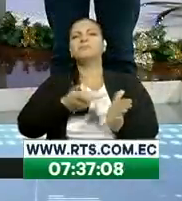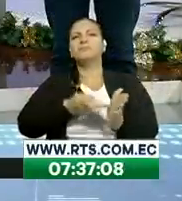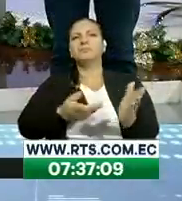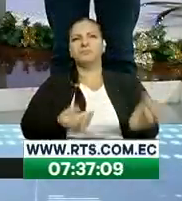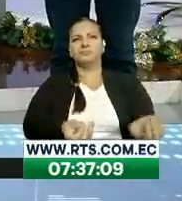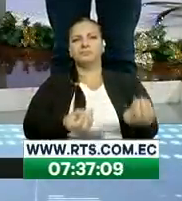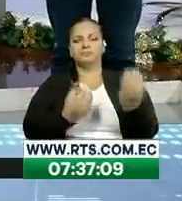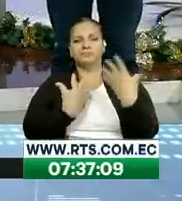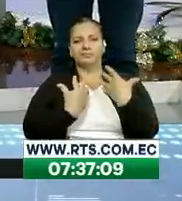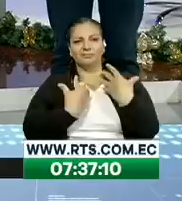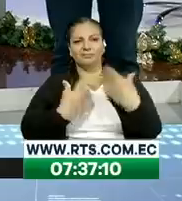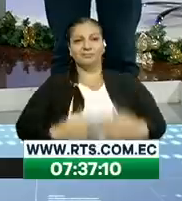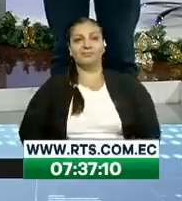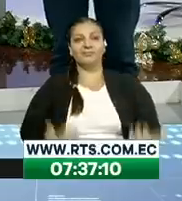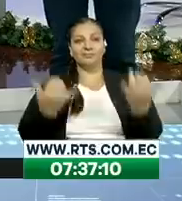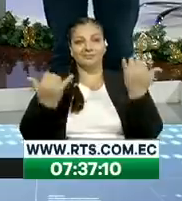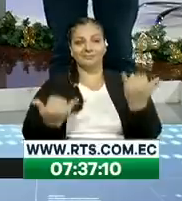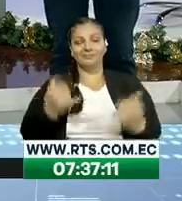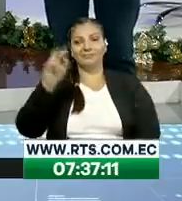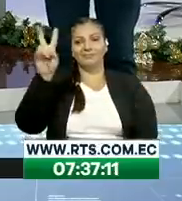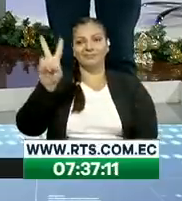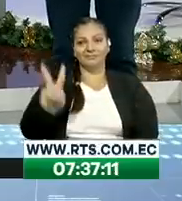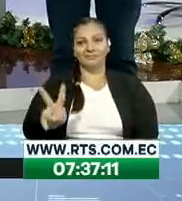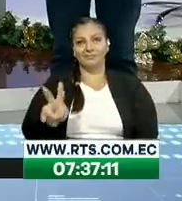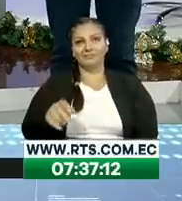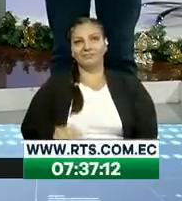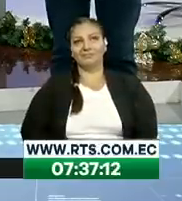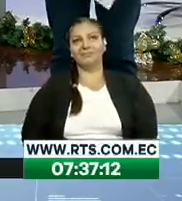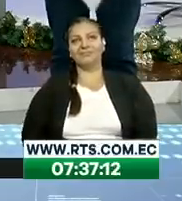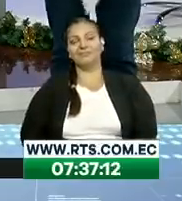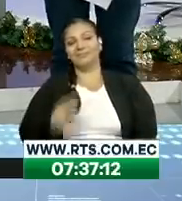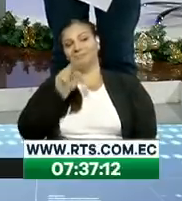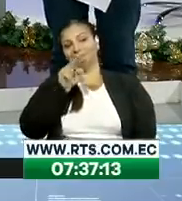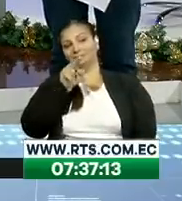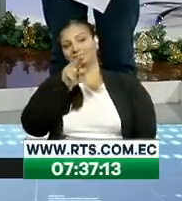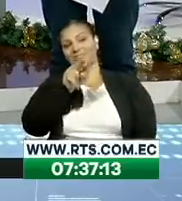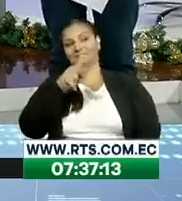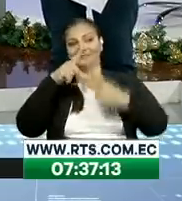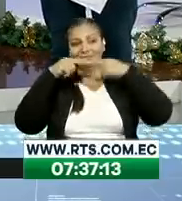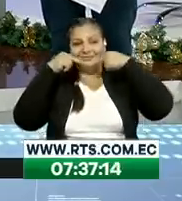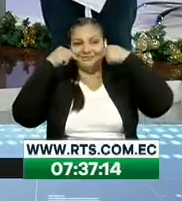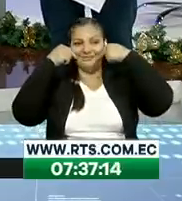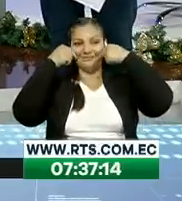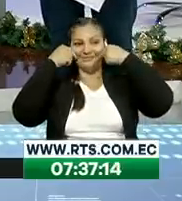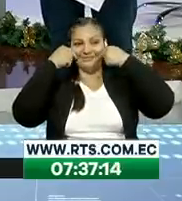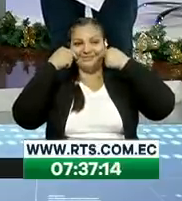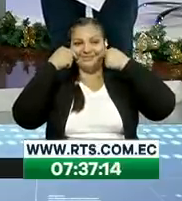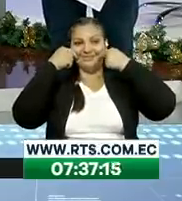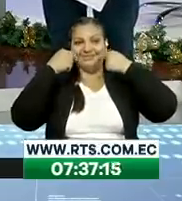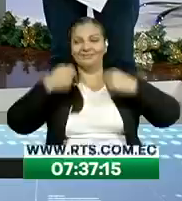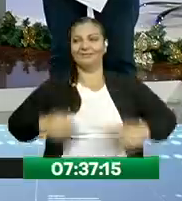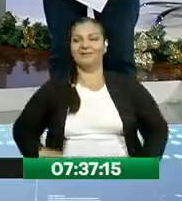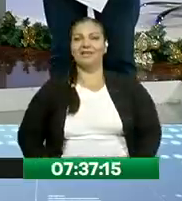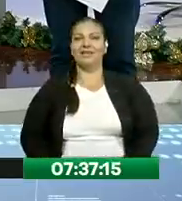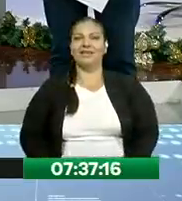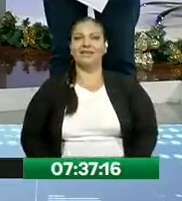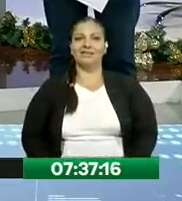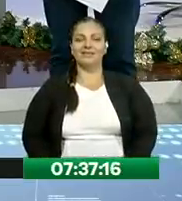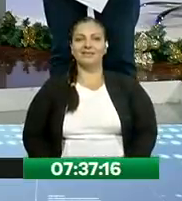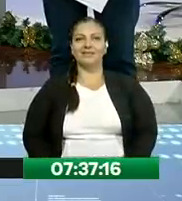la mañana? Mañana de viernes, por cierto, y es por eso que aprecio que estás más contento y con una amplia sonrisa.